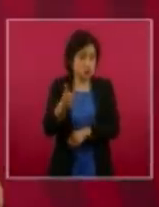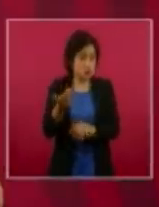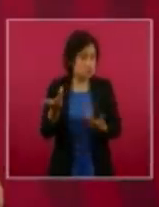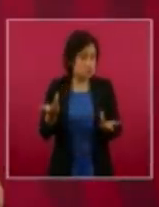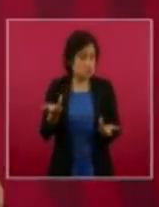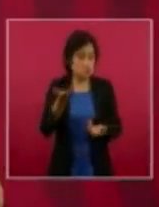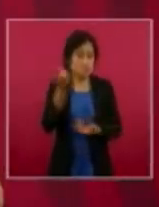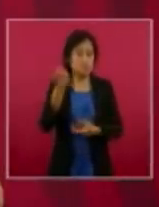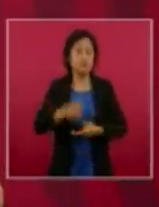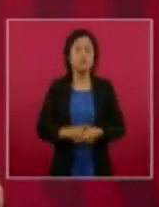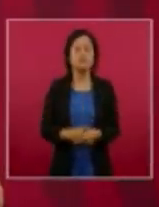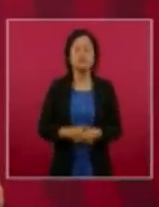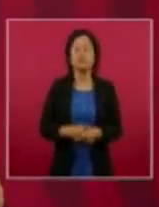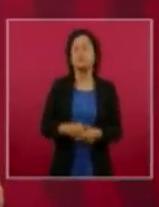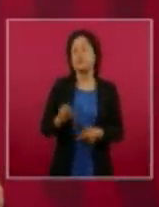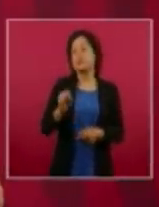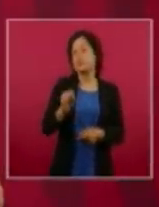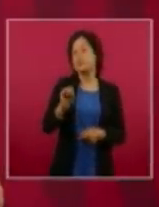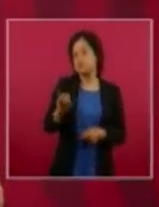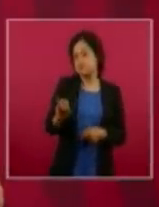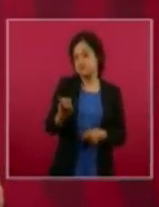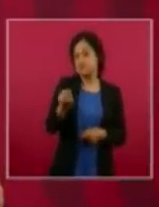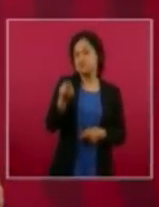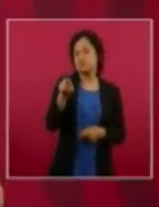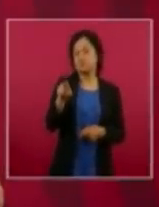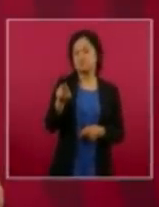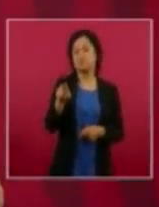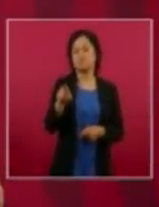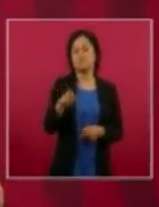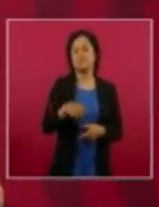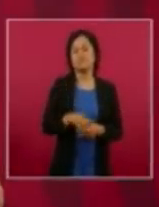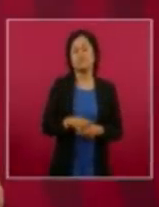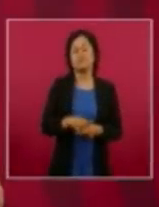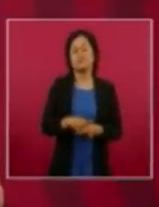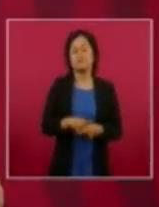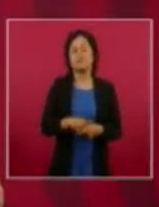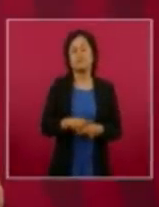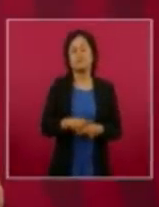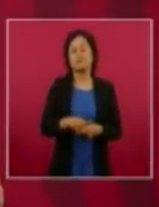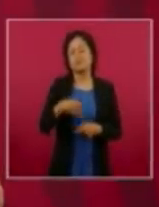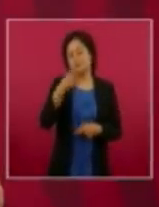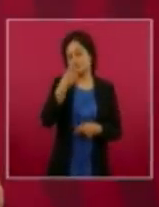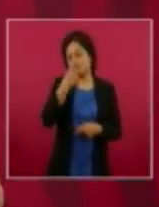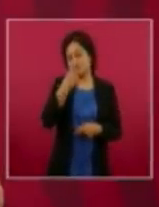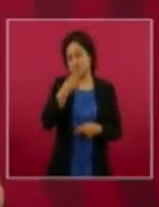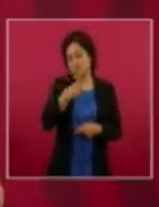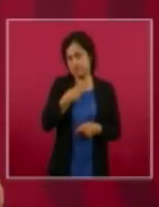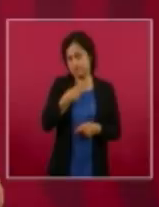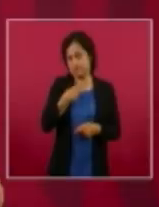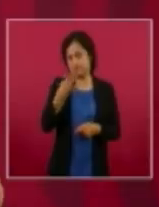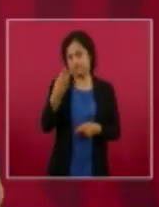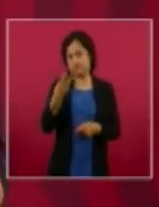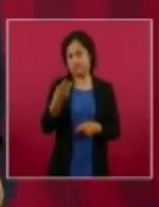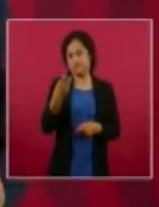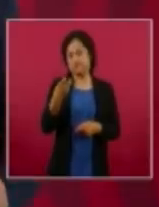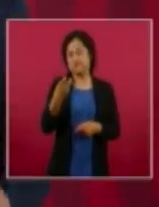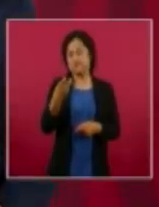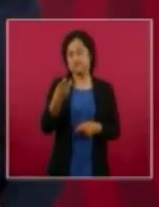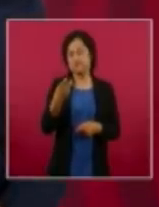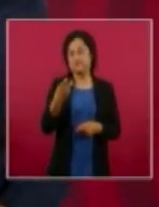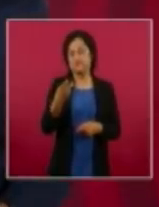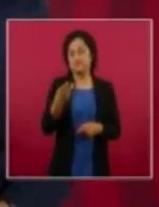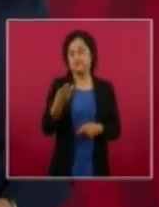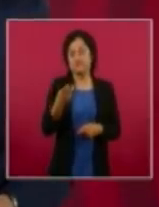materia de política antidrogas, a Estados Unidos enfrenta un problema, etcétera. Y